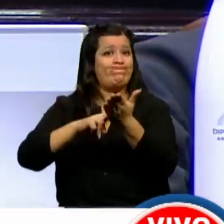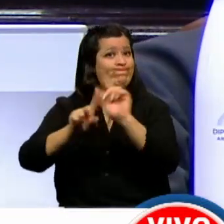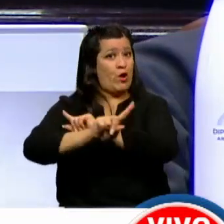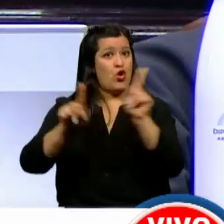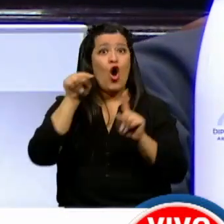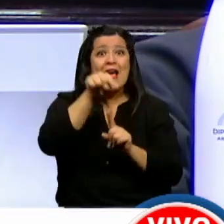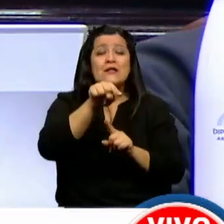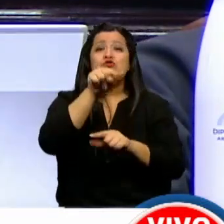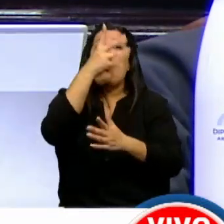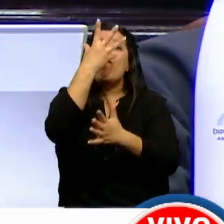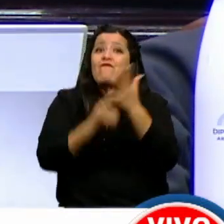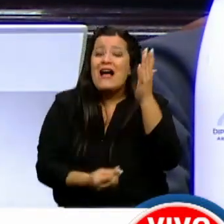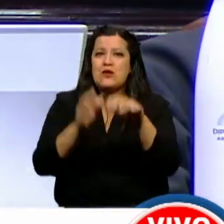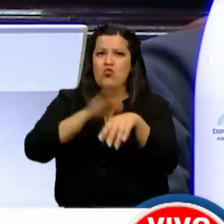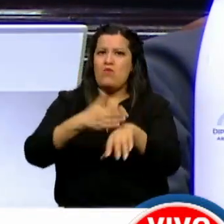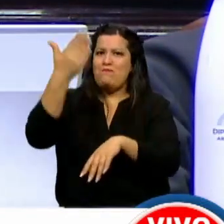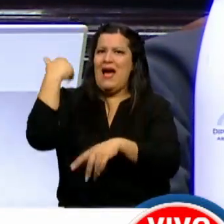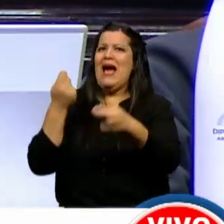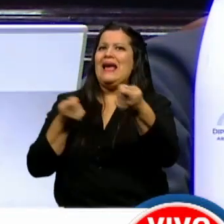Primer punto que queremos hacer.